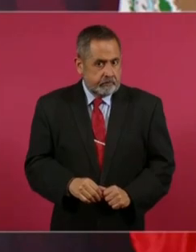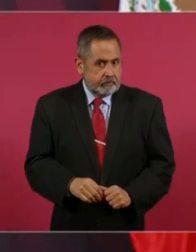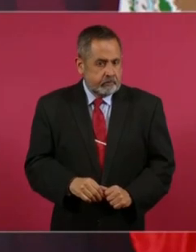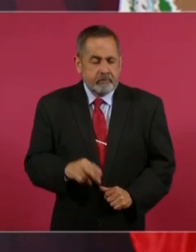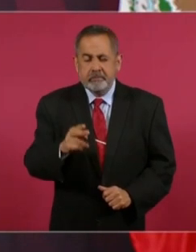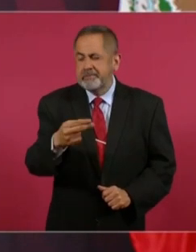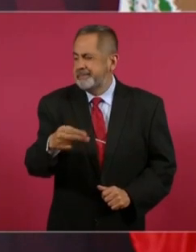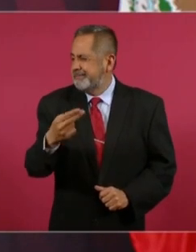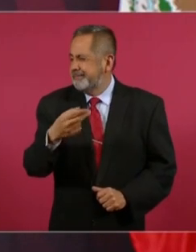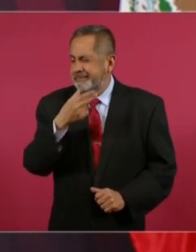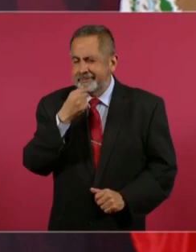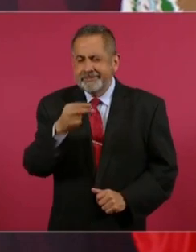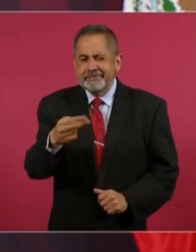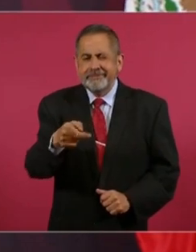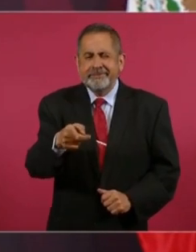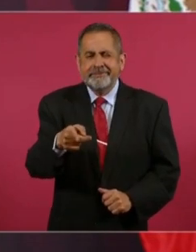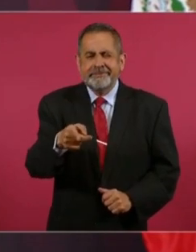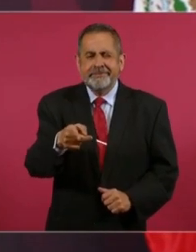¿cómo se llama?